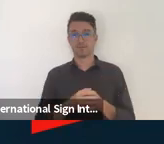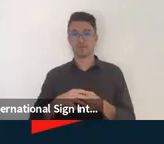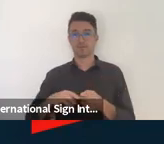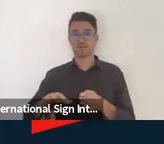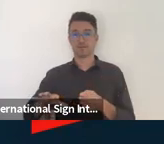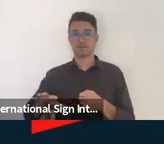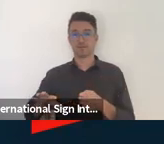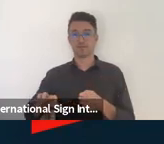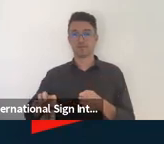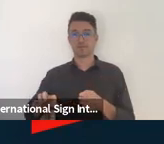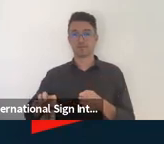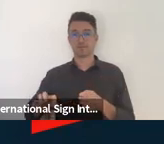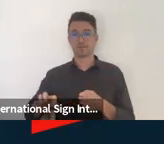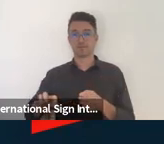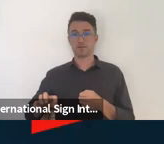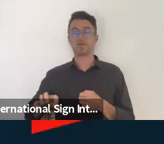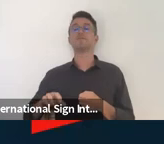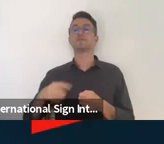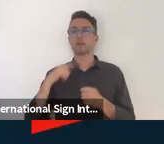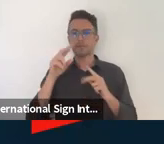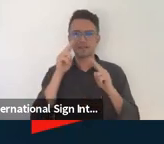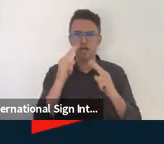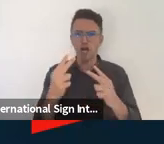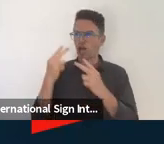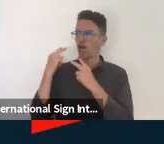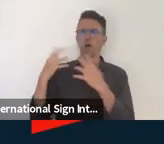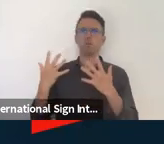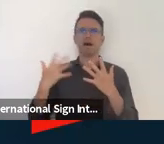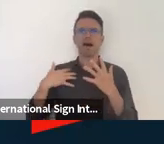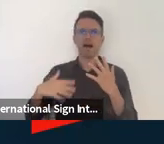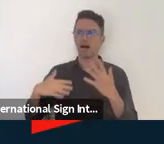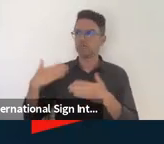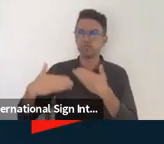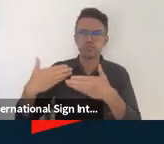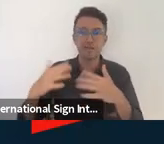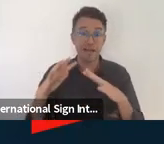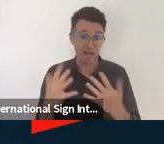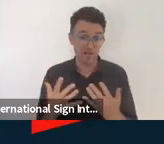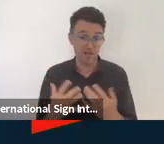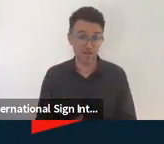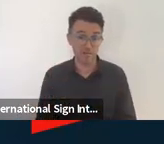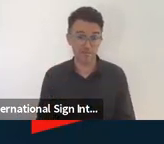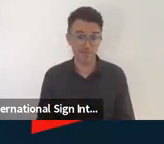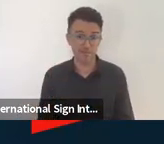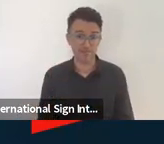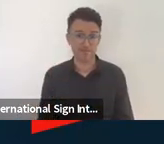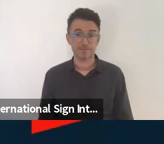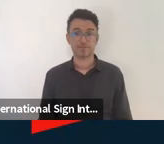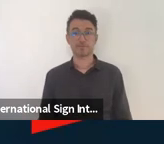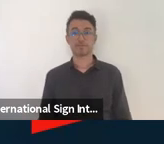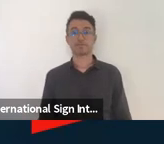incidencia. Entonces, la urbe cruceña es una ciudad de contraste para nosotros, puesto que también nos muestra una ciudad en desarrollo, como